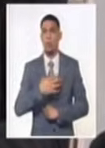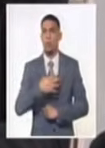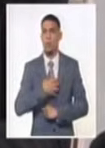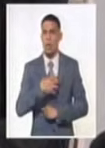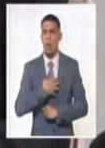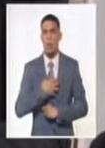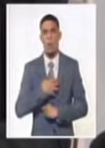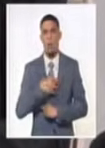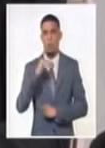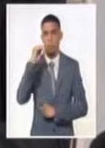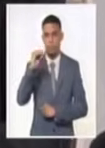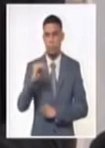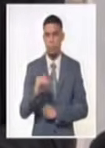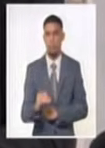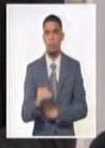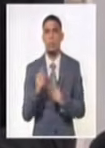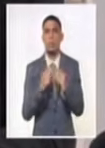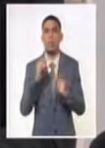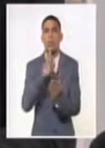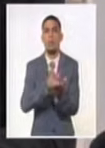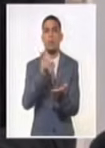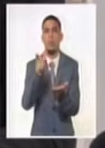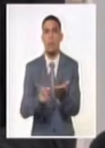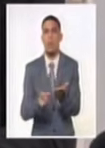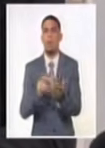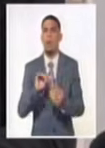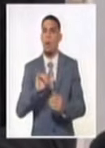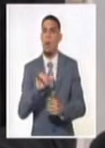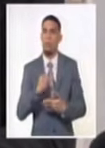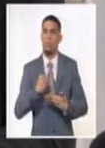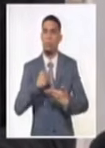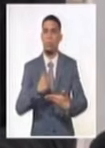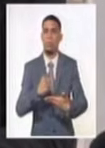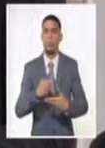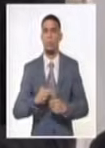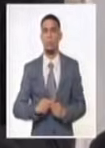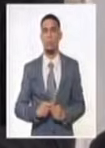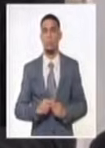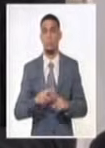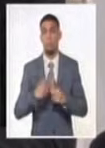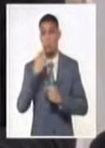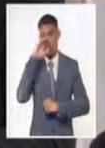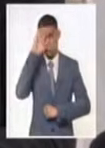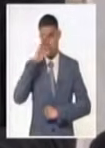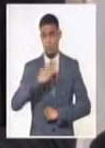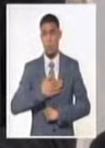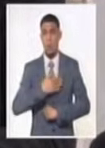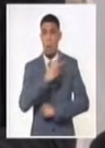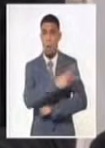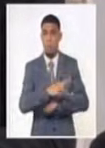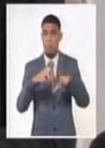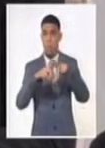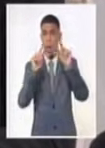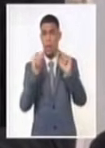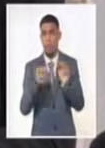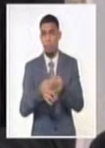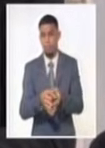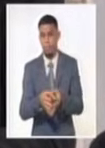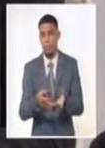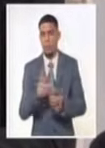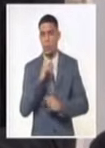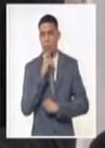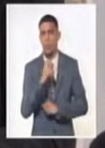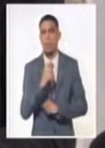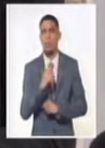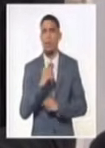de estudiantes que han recibido este tipo de premios por habitante, ¿no? Porque somos un país chiquito y hay que hacer siempre la comparación de